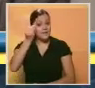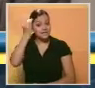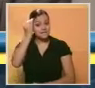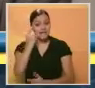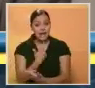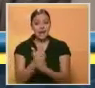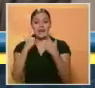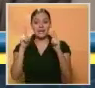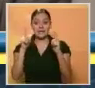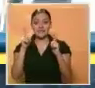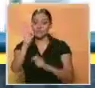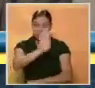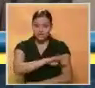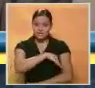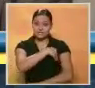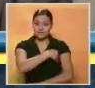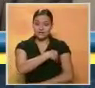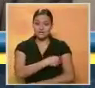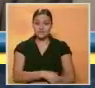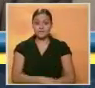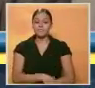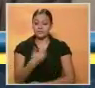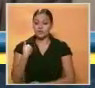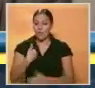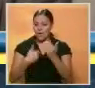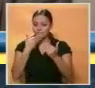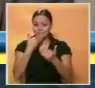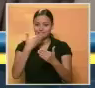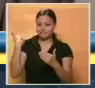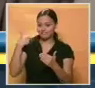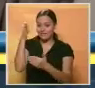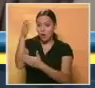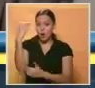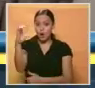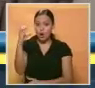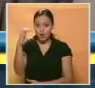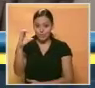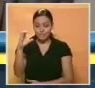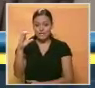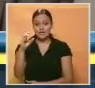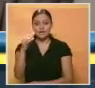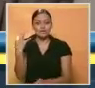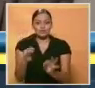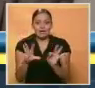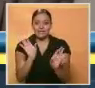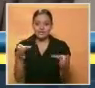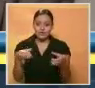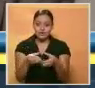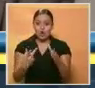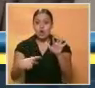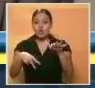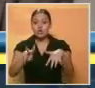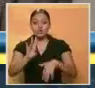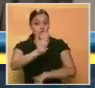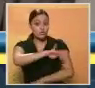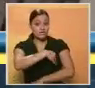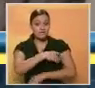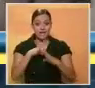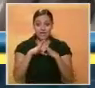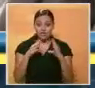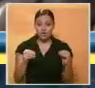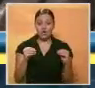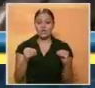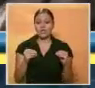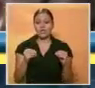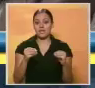liberal en las universidades. Recientemente estuve en Colombia y por casualidad me tocó una reunión donde había muchachos de 12 universidades de todo el país, desde